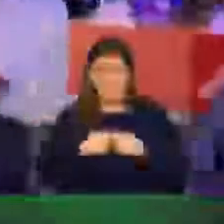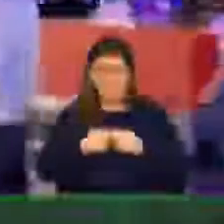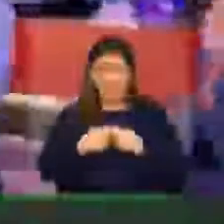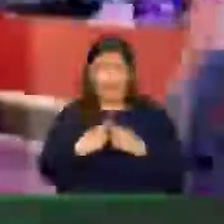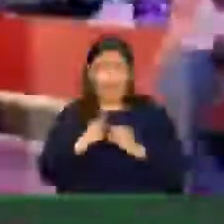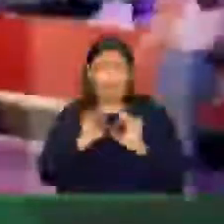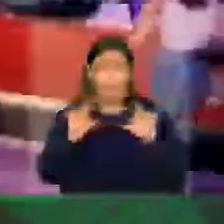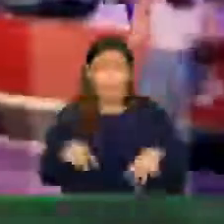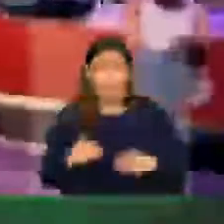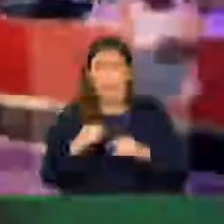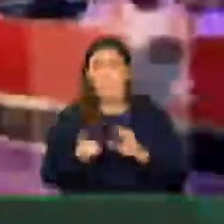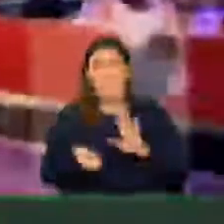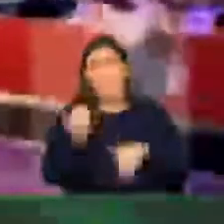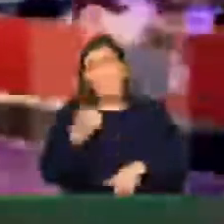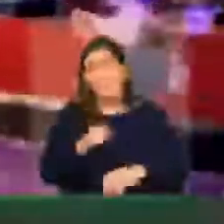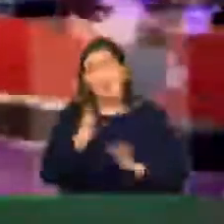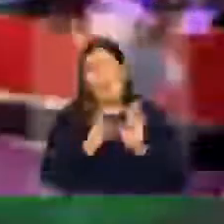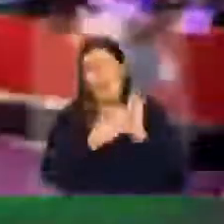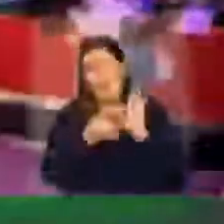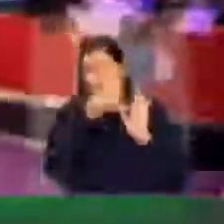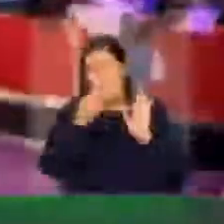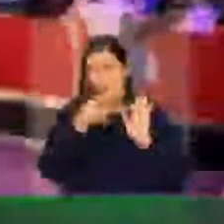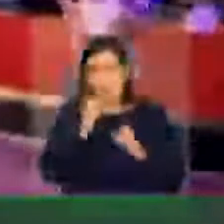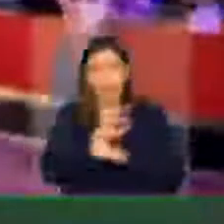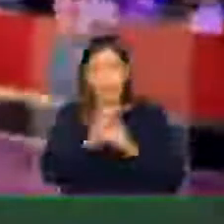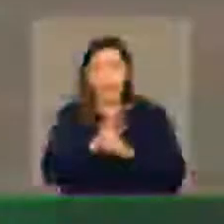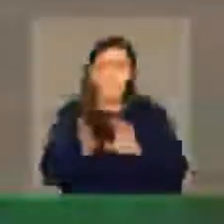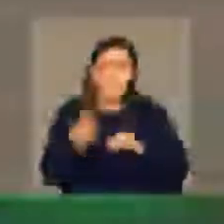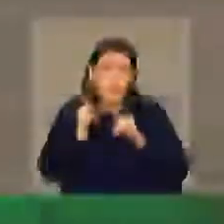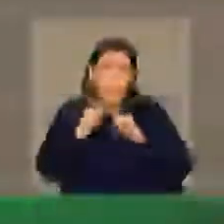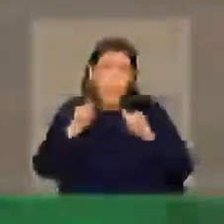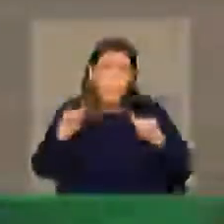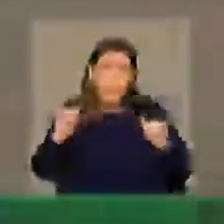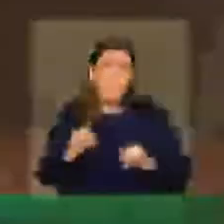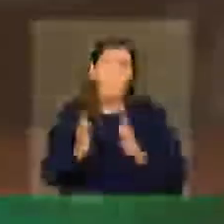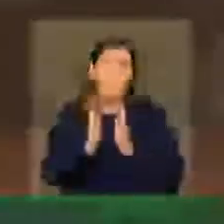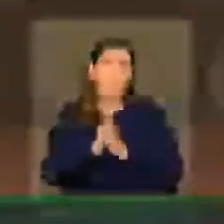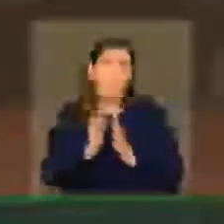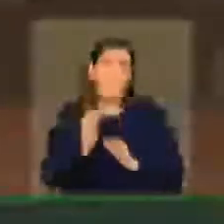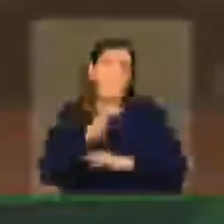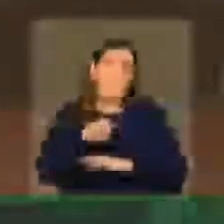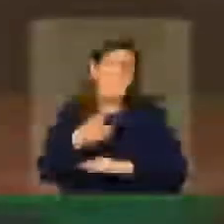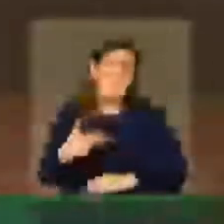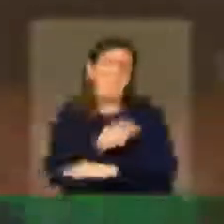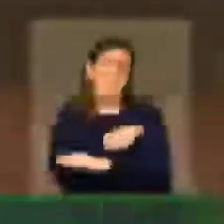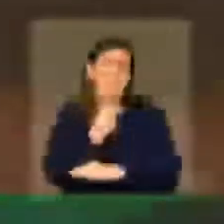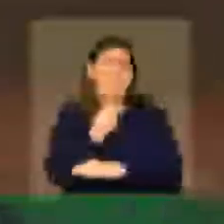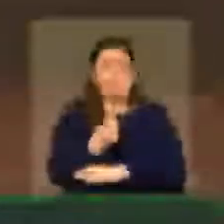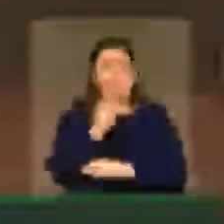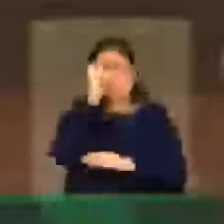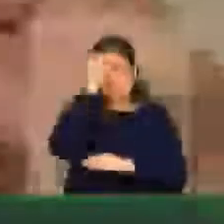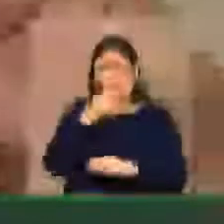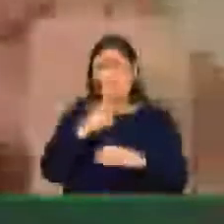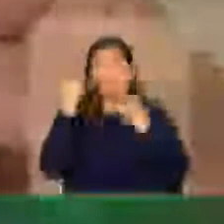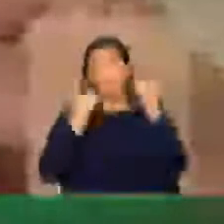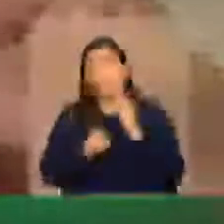aumentar el número de pruebas de coronavirus, así como potenciar la campaña de vacunación, señaló este miércoles el Ejecutivo indio en un comunicado. La